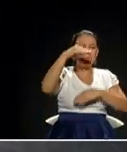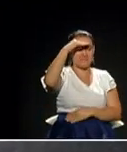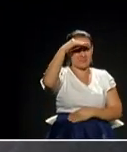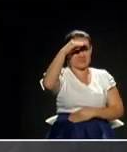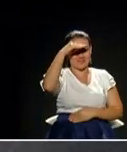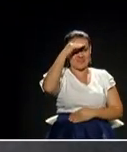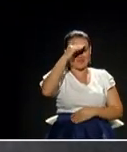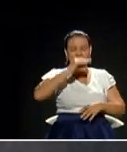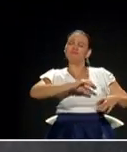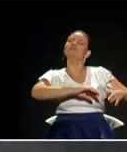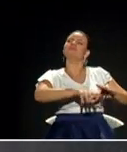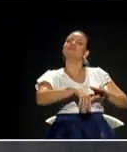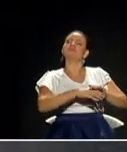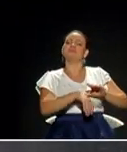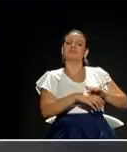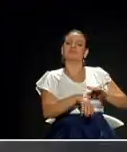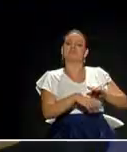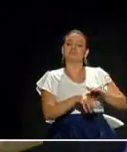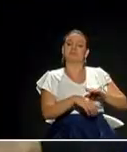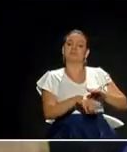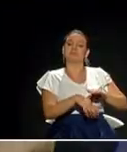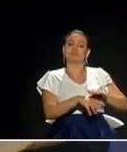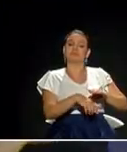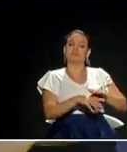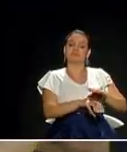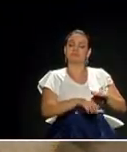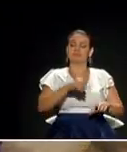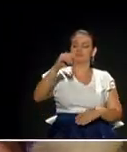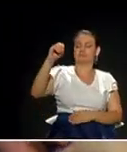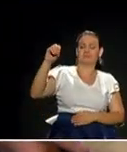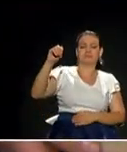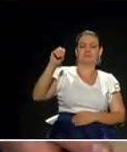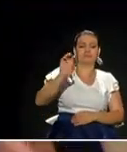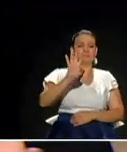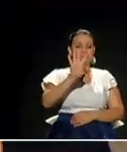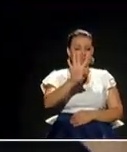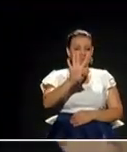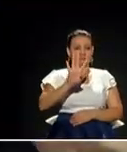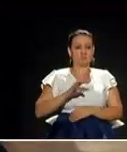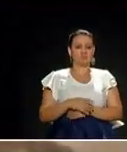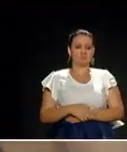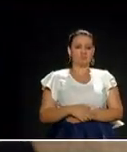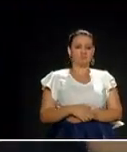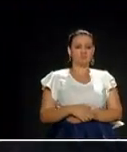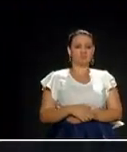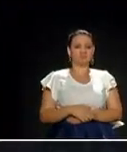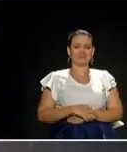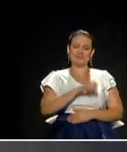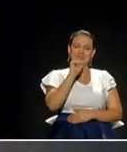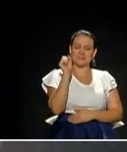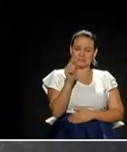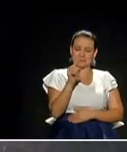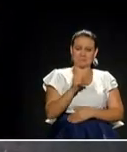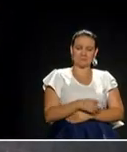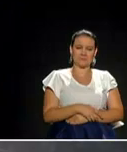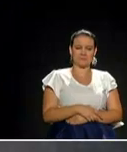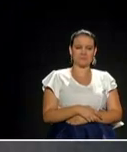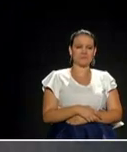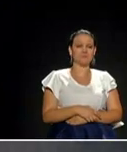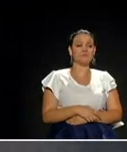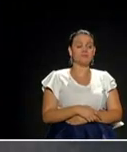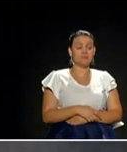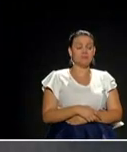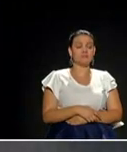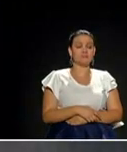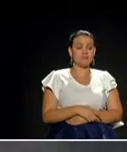entonces la bolsa para elegir suba lo está que número número cuatro el número cuatro la pregunta es la siguiente que nuevos planes de